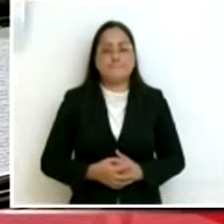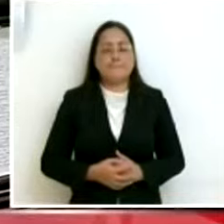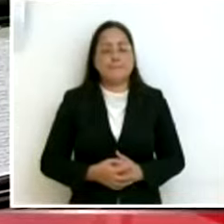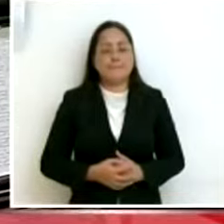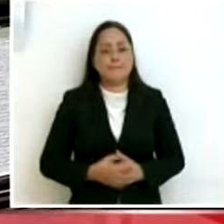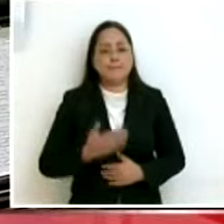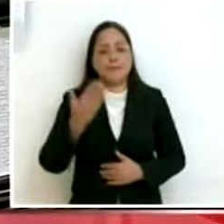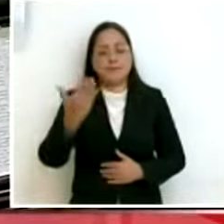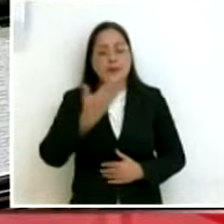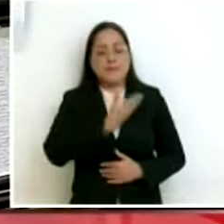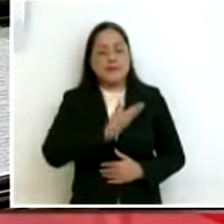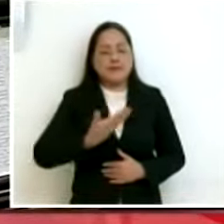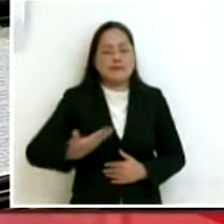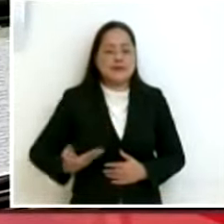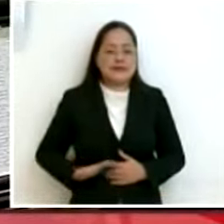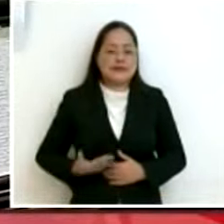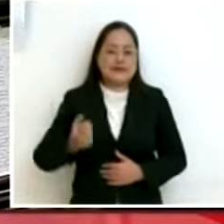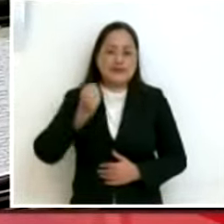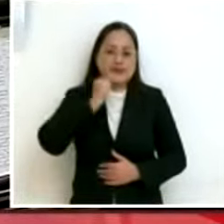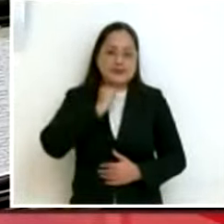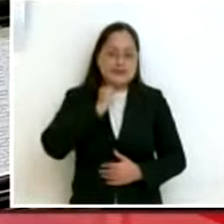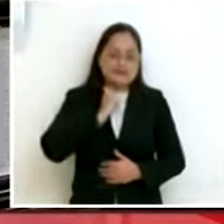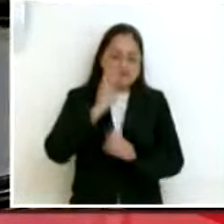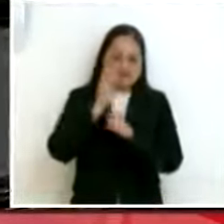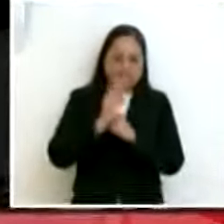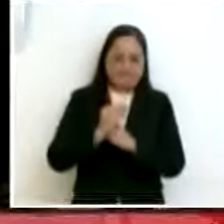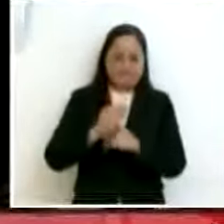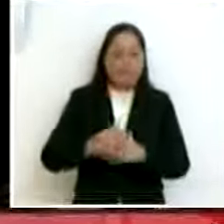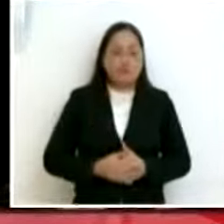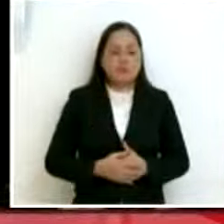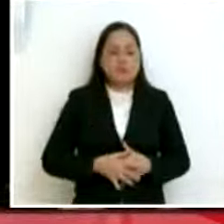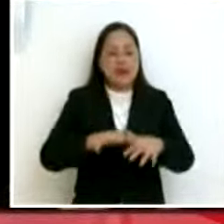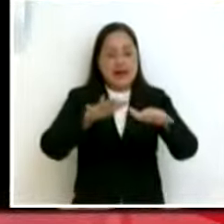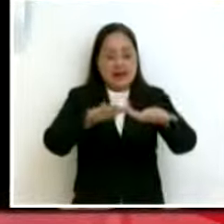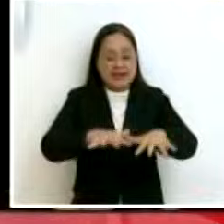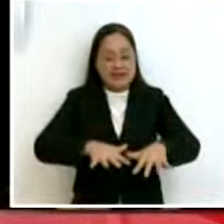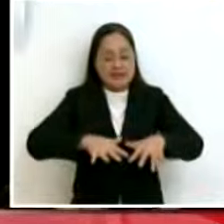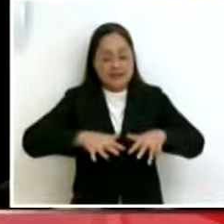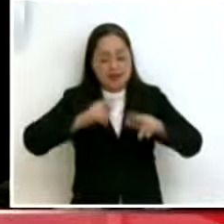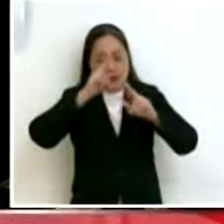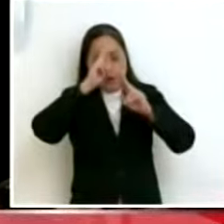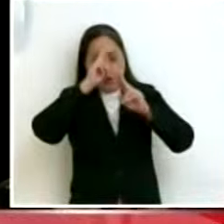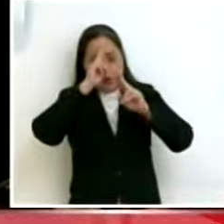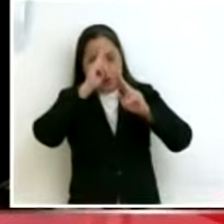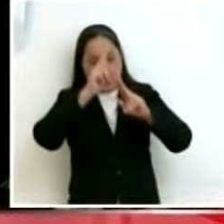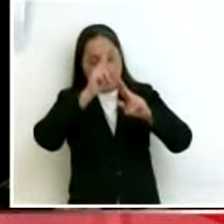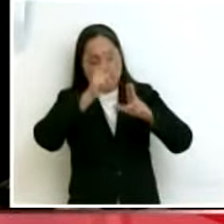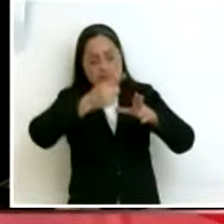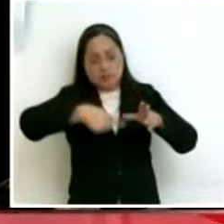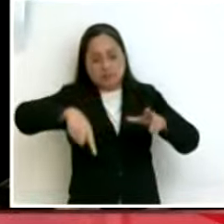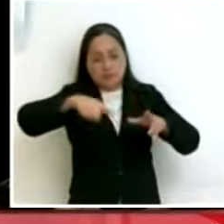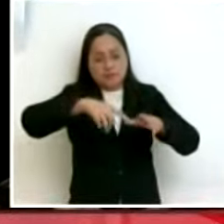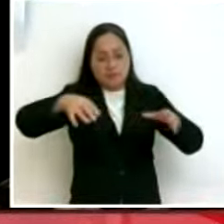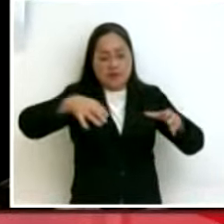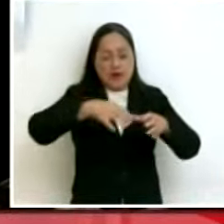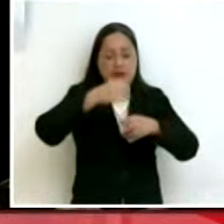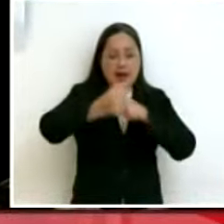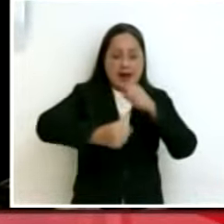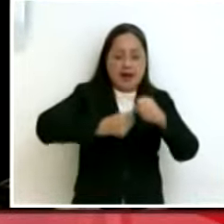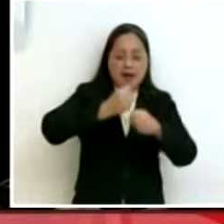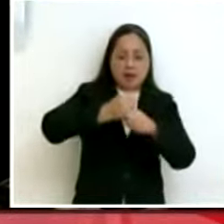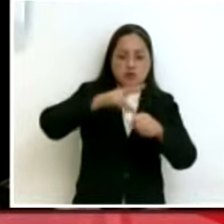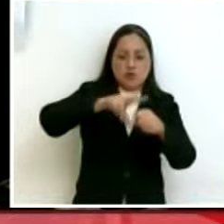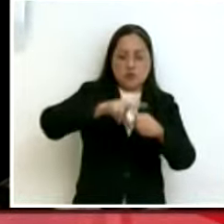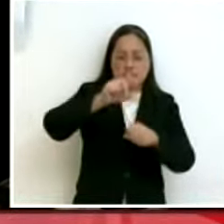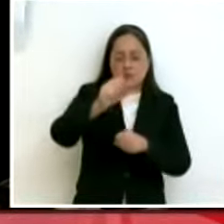Con su venia, senador presidente, honorable Asamblea Constituyente del